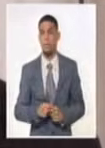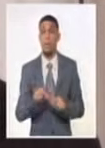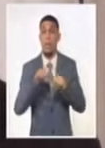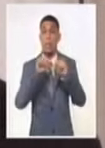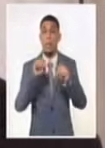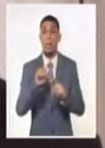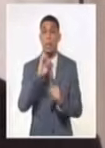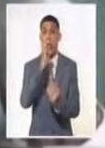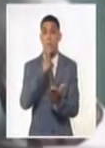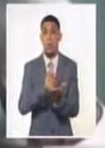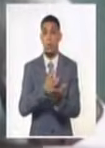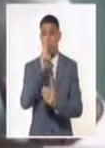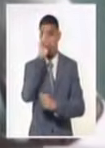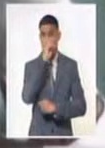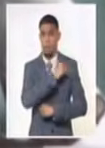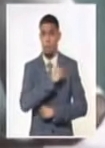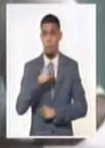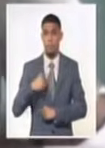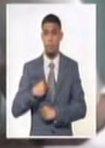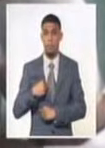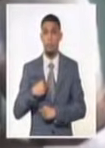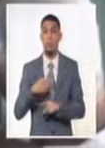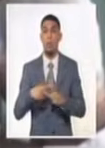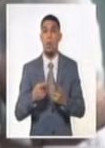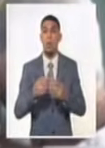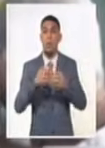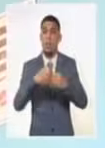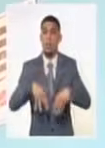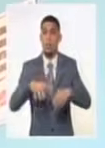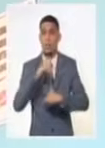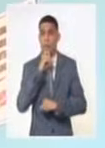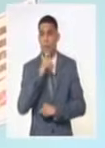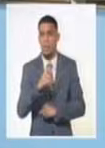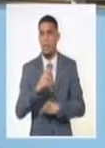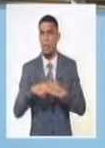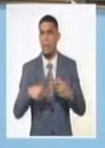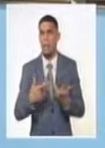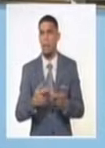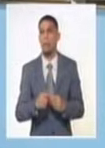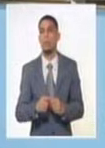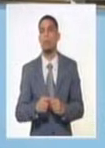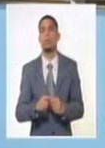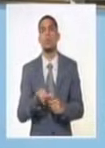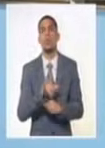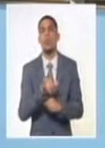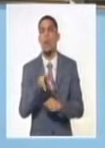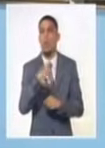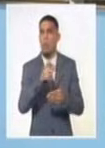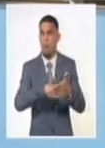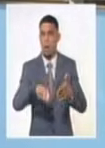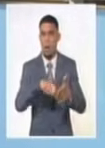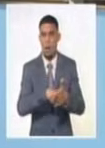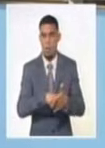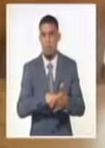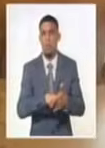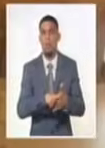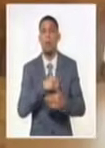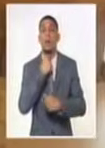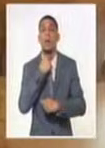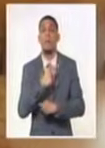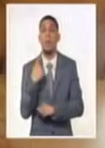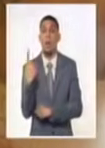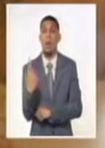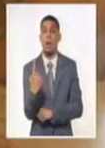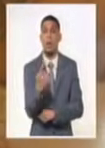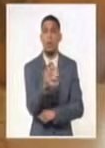educacional nuestro, a partir de la situación compleja, pues lo que hizo fue descentralizarse hacia cada uno de los municipios de todo